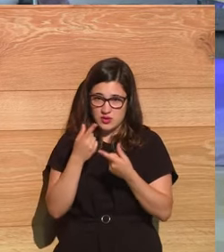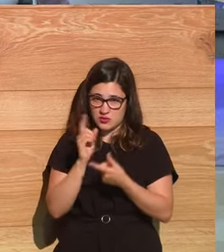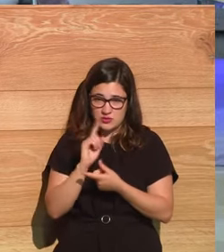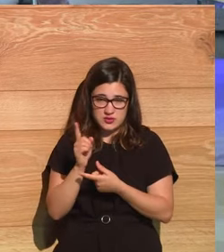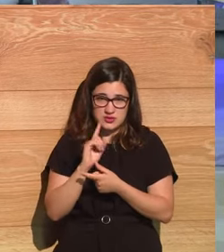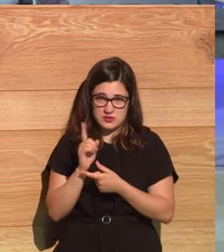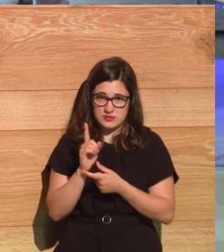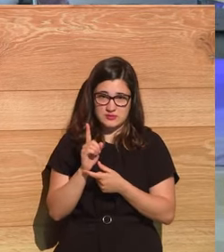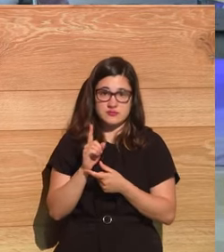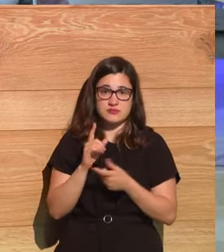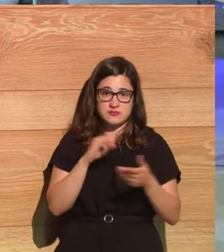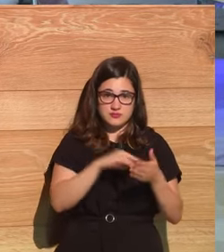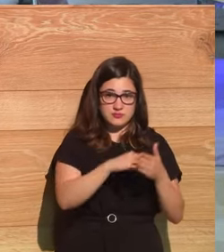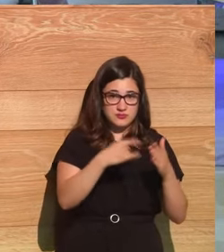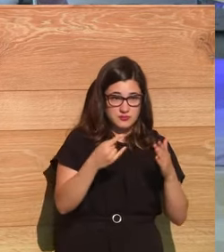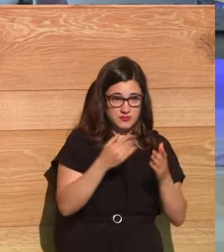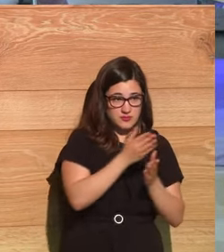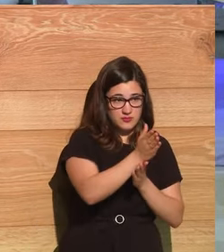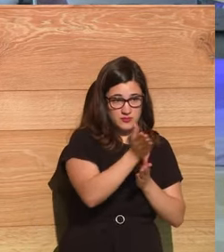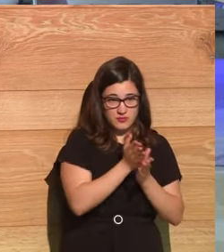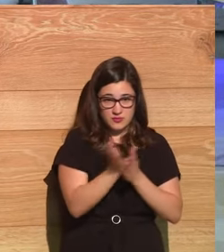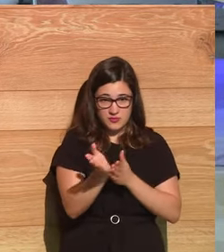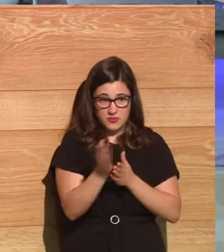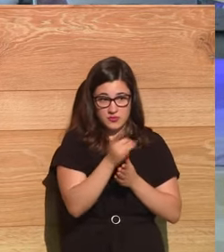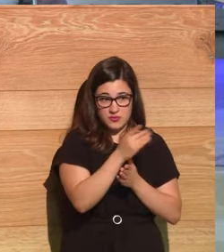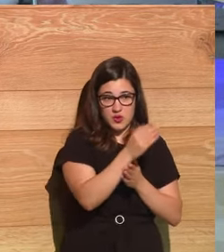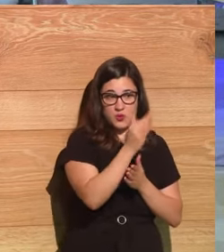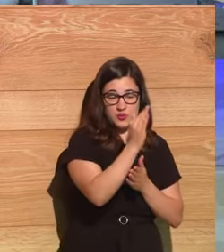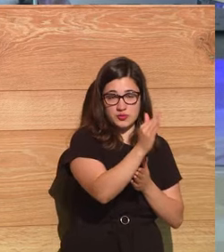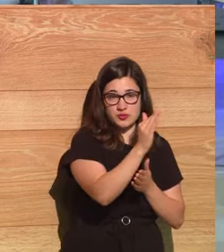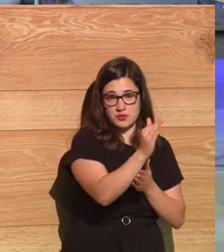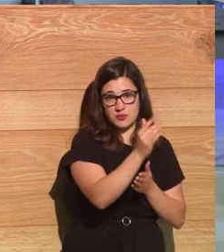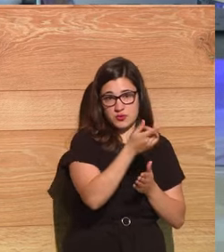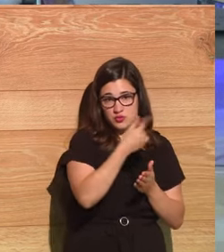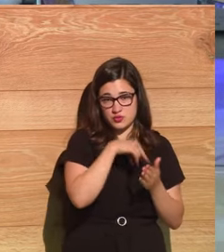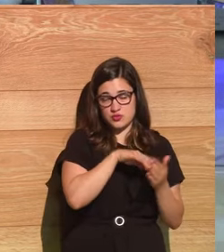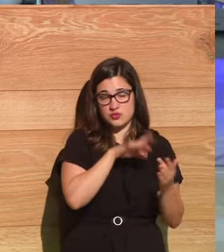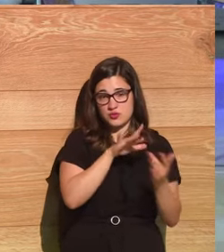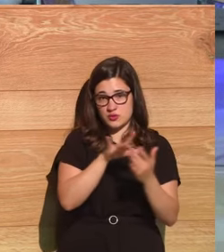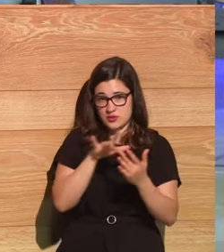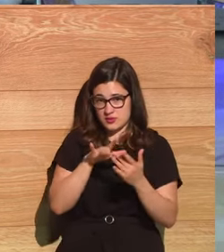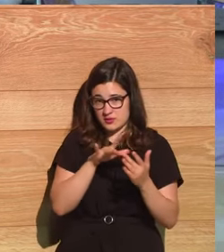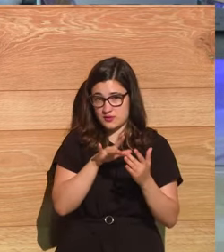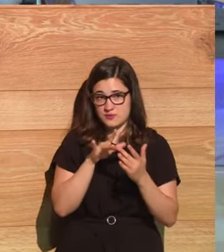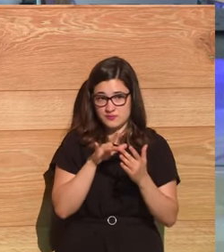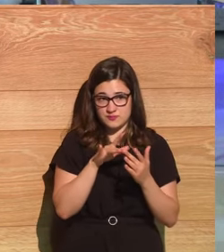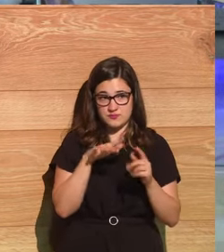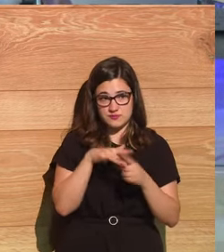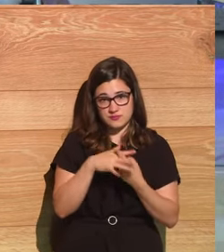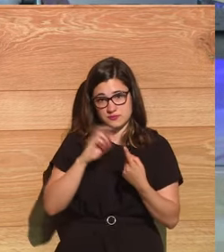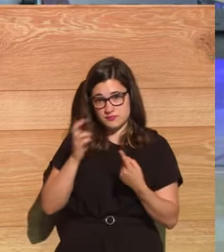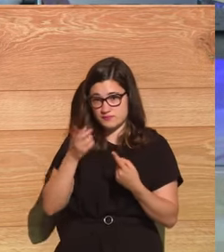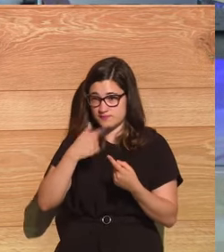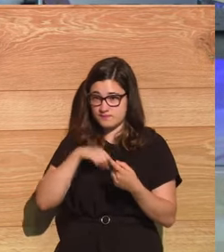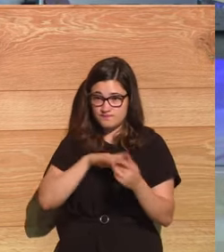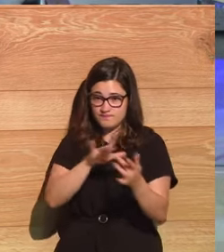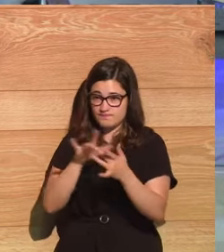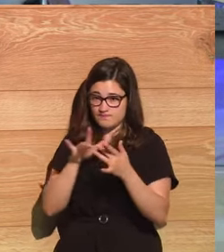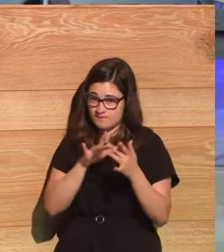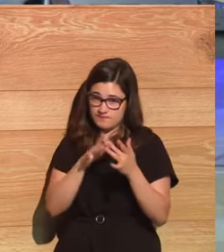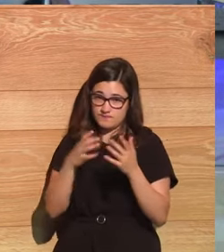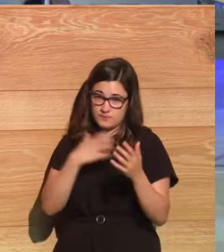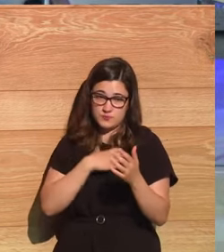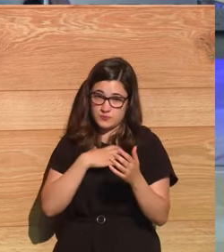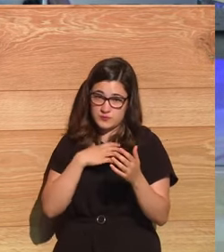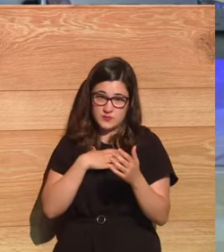esa tecnología tenía dos vertientes. Una muy positiva, que en el fondo hemos estado conectados. En otras circunstancias no hubiéramos estado conectados,